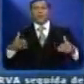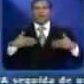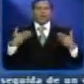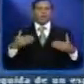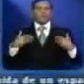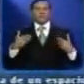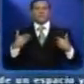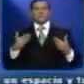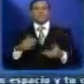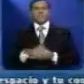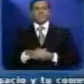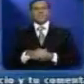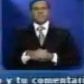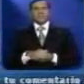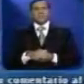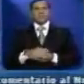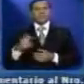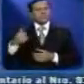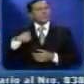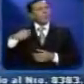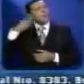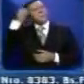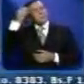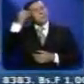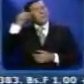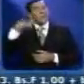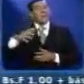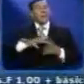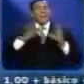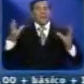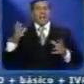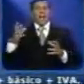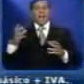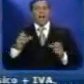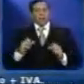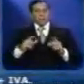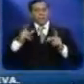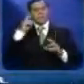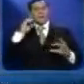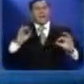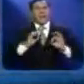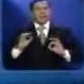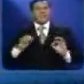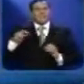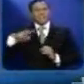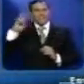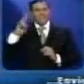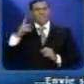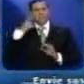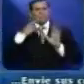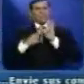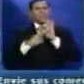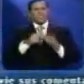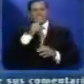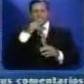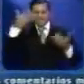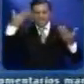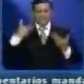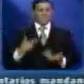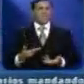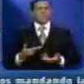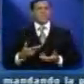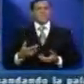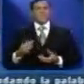porque yo pienso que esto es una gran oportunidad para el artista venezolano de mostrar una vez más quiénes somos